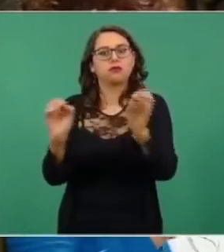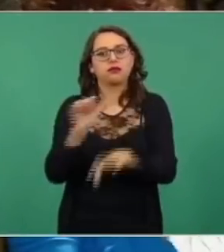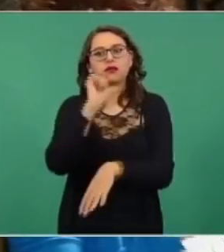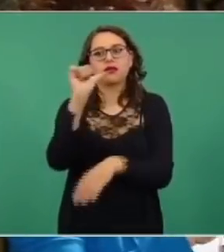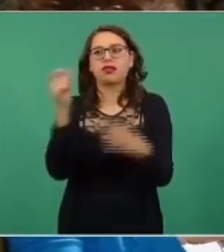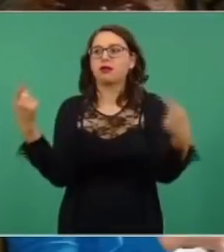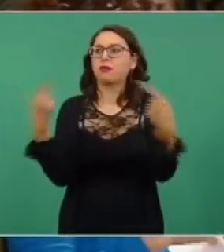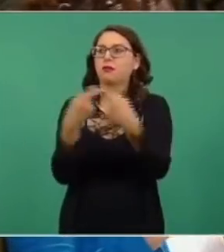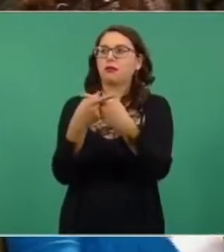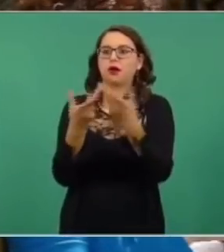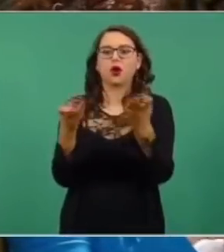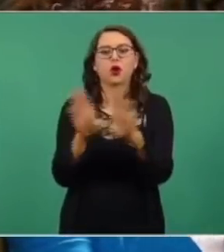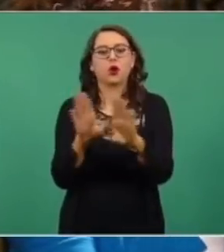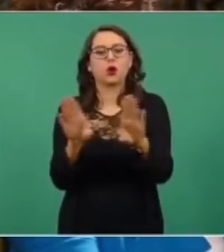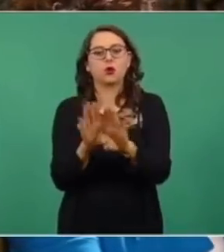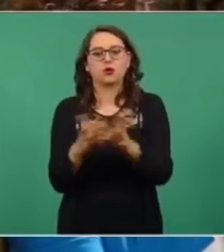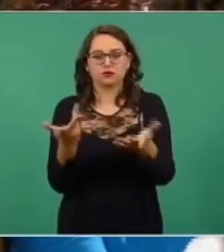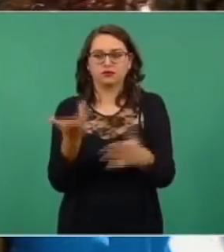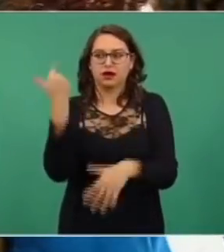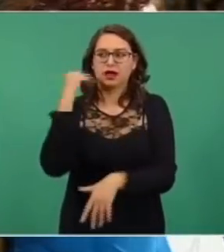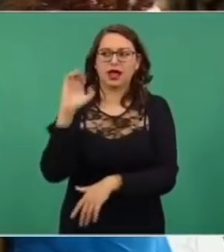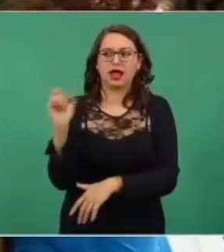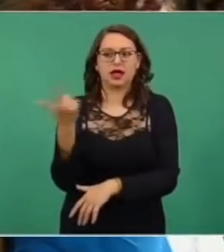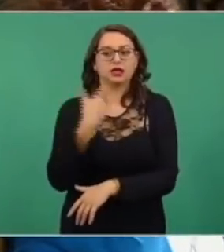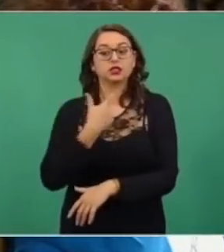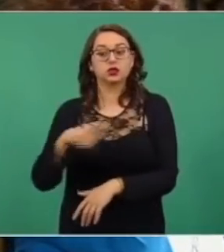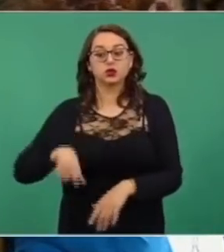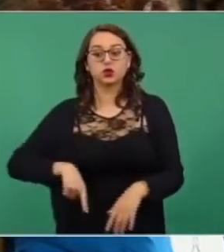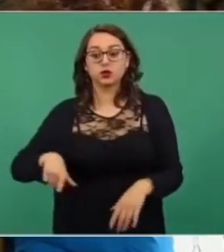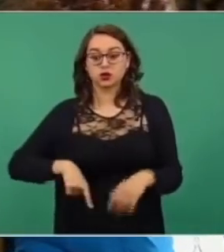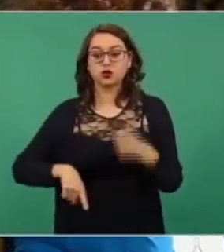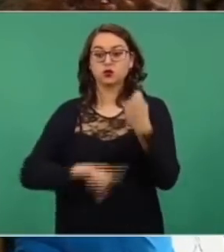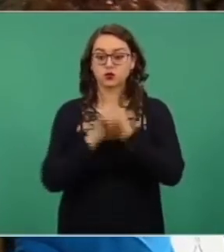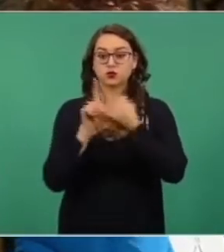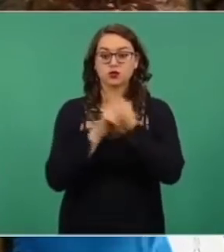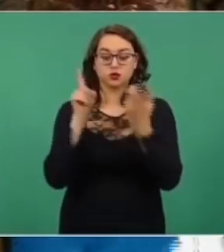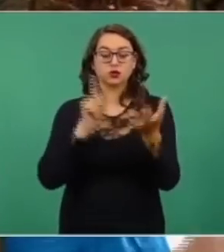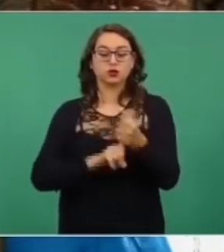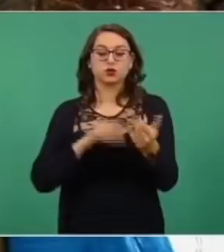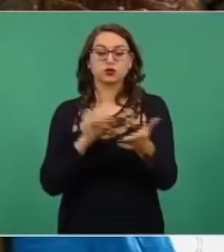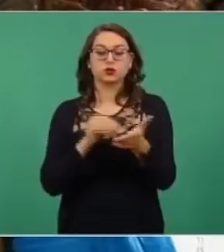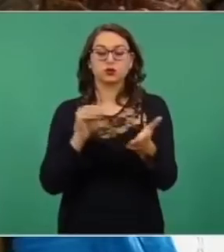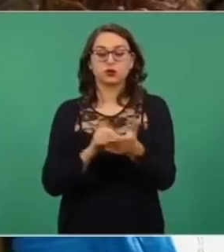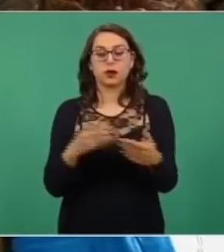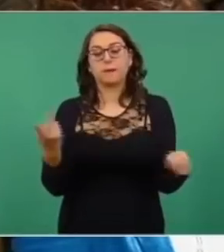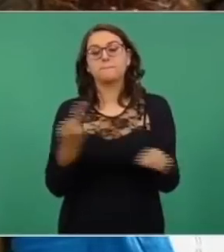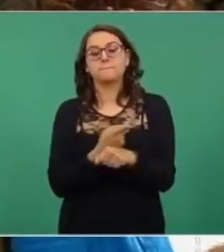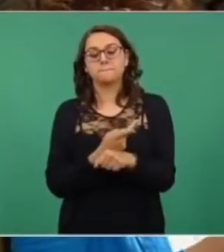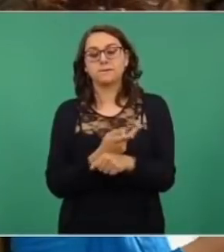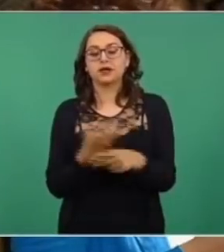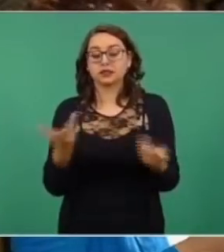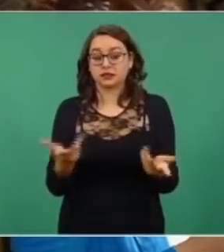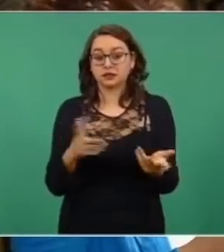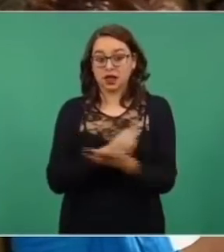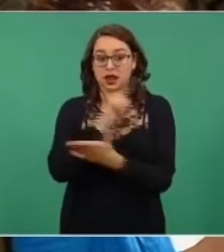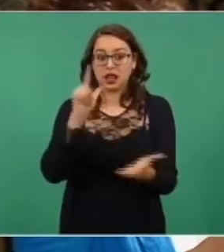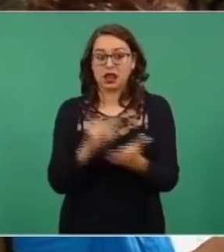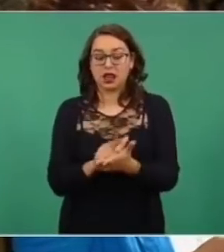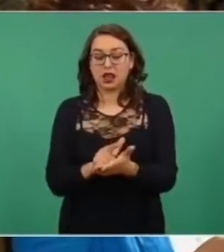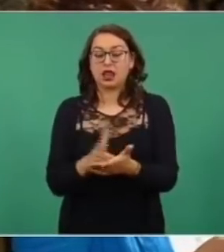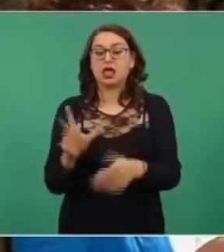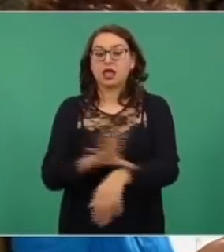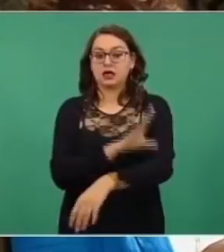prácticamente con esta reforma, con este tipo de problemáticas que continúa. La pregunta, presidente, es si en esta reforma eléctrica usted